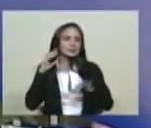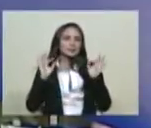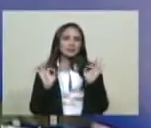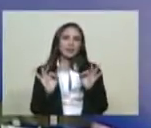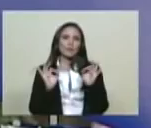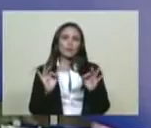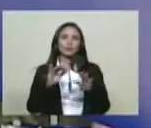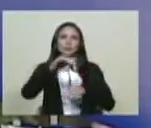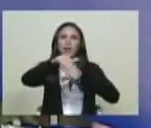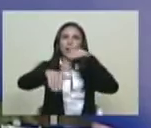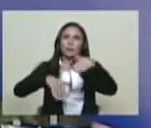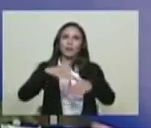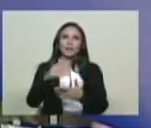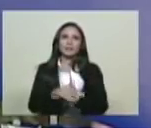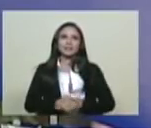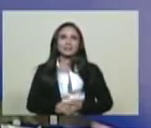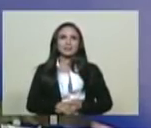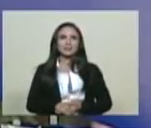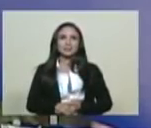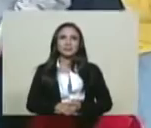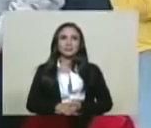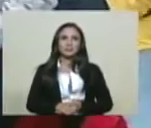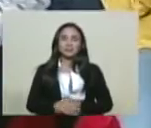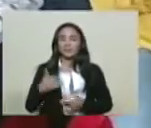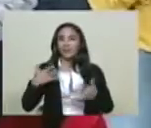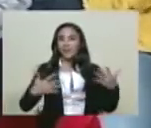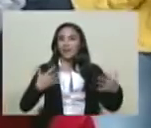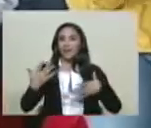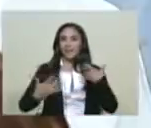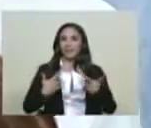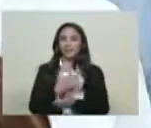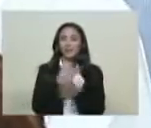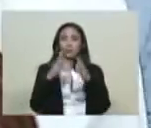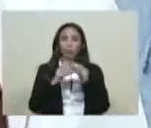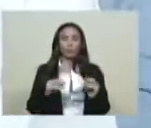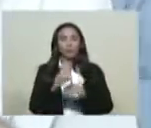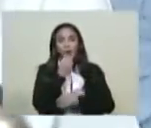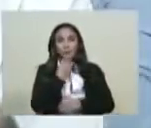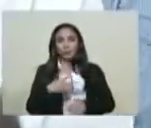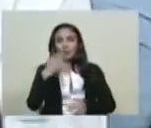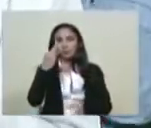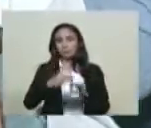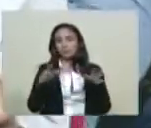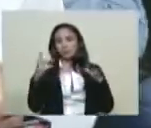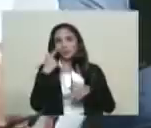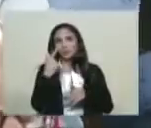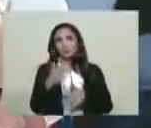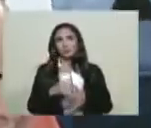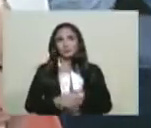playa para llenarnos de felicidad y de suerte.